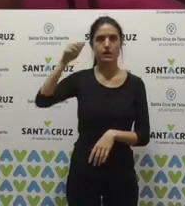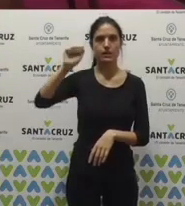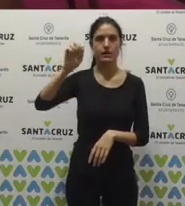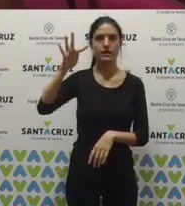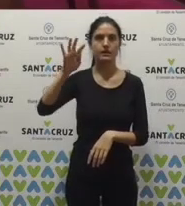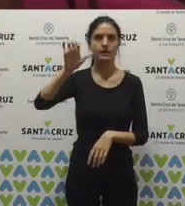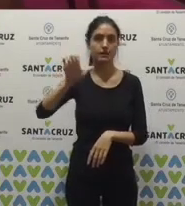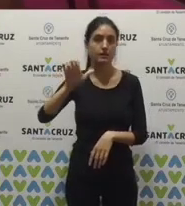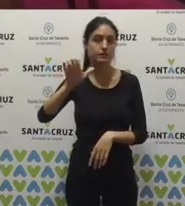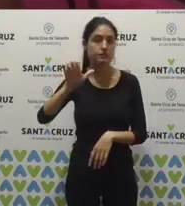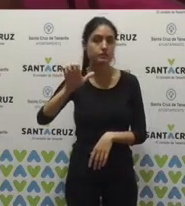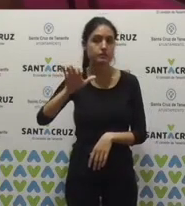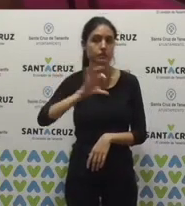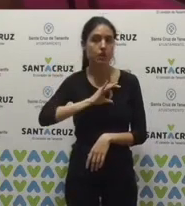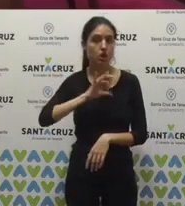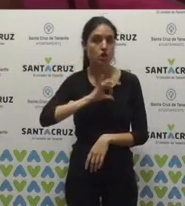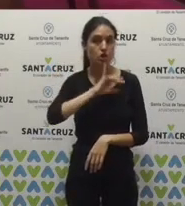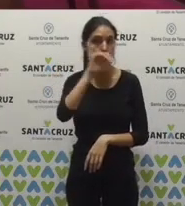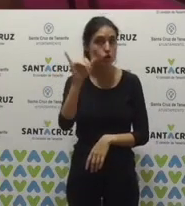don josé está